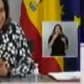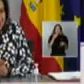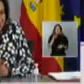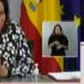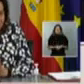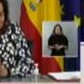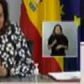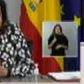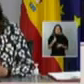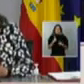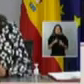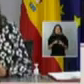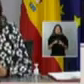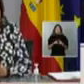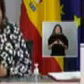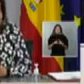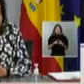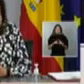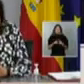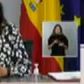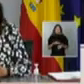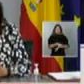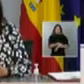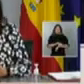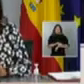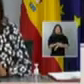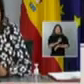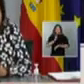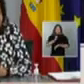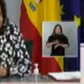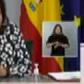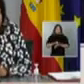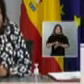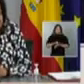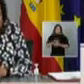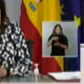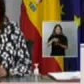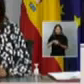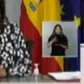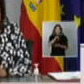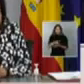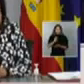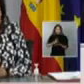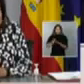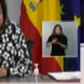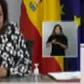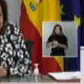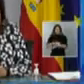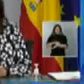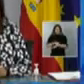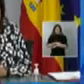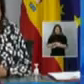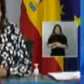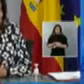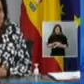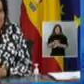vida útil del electrodoméstico. Y esto son matemáticas. No hay más que aplicar los consumos y la vida útil. Y luego